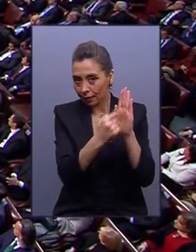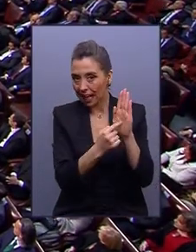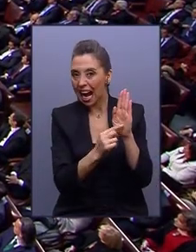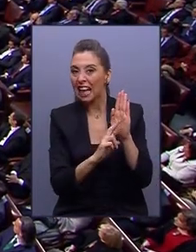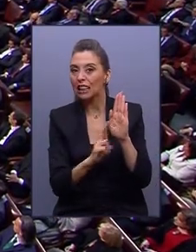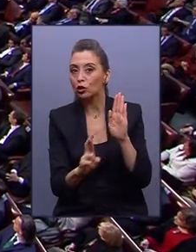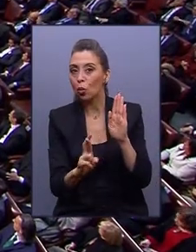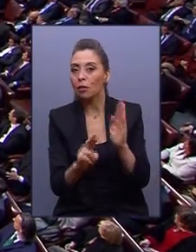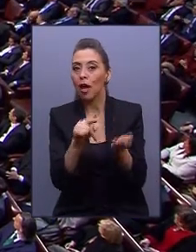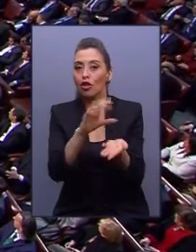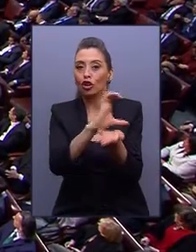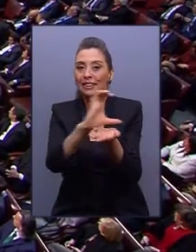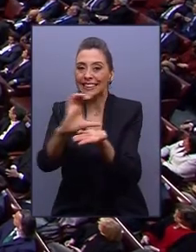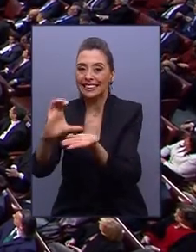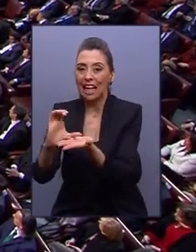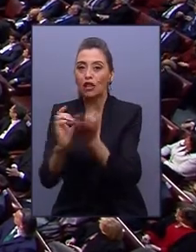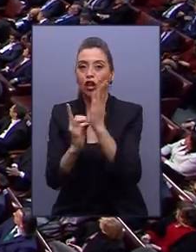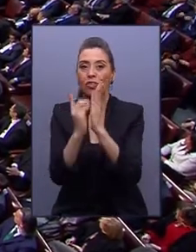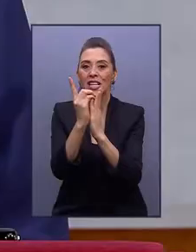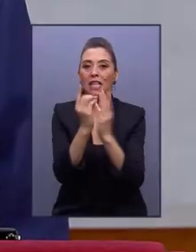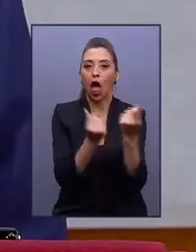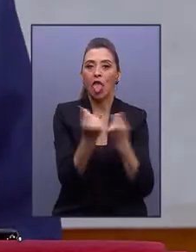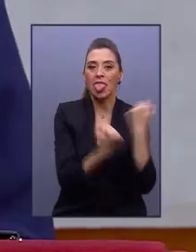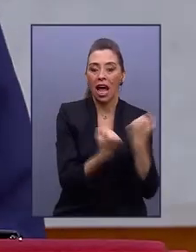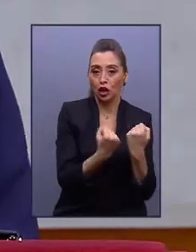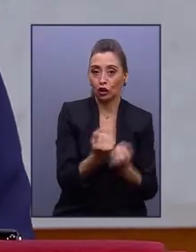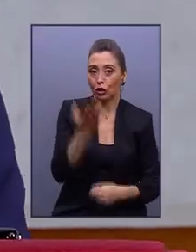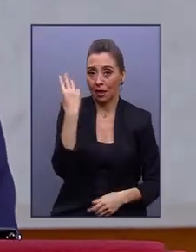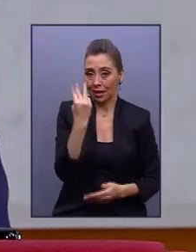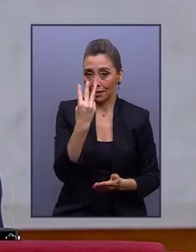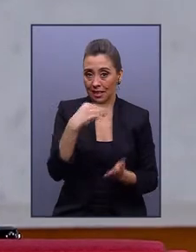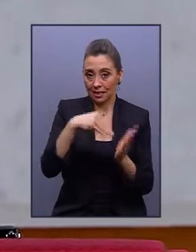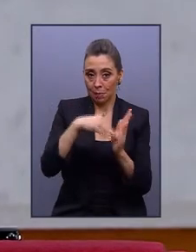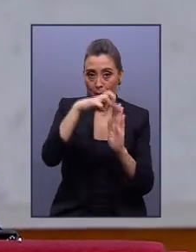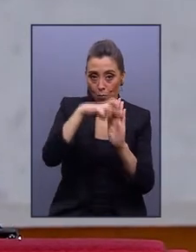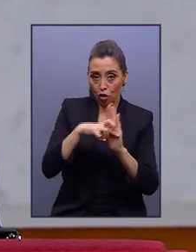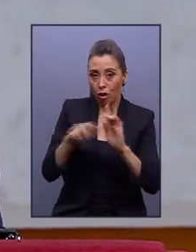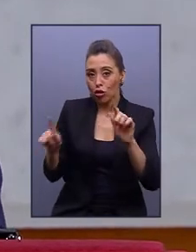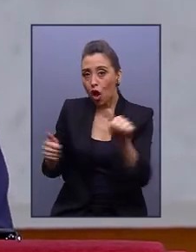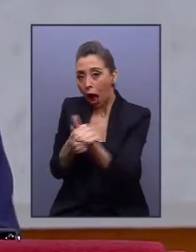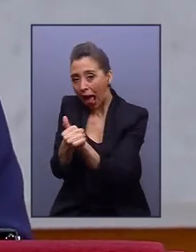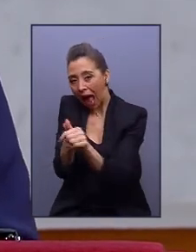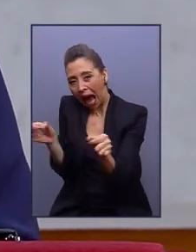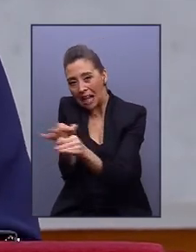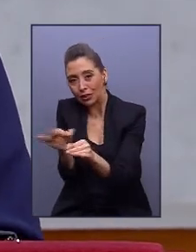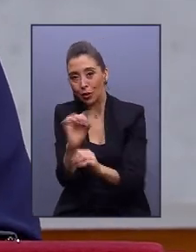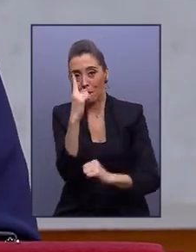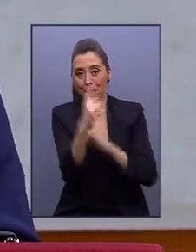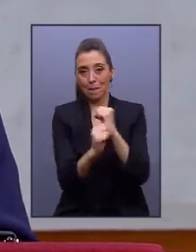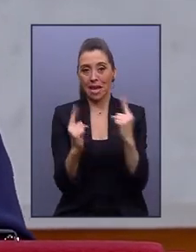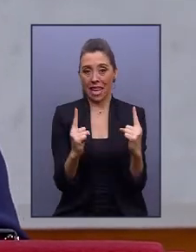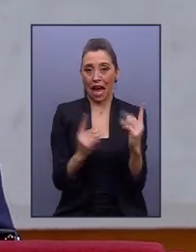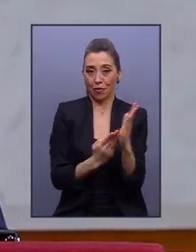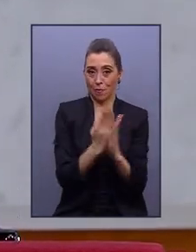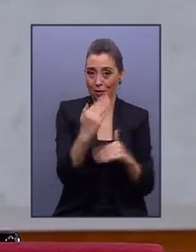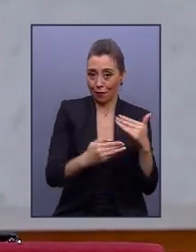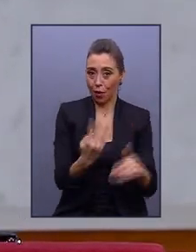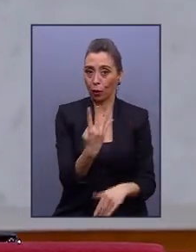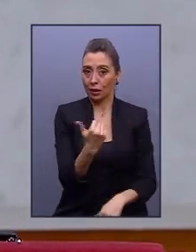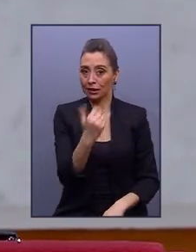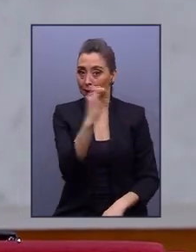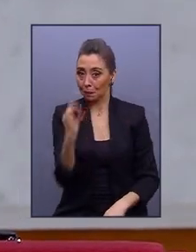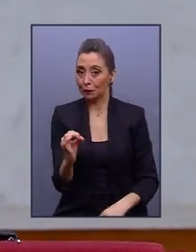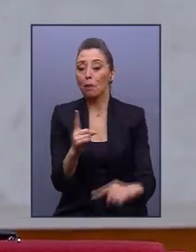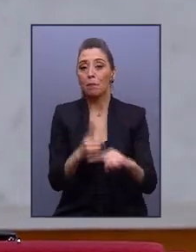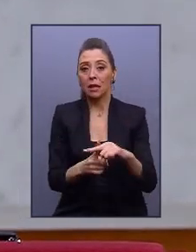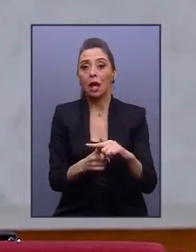que han tenido los centros de desarrollo de negocios. De 13.000 proyectos asesorados ya en el primer año, el 46% de los casos, casi